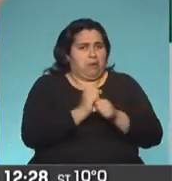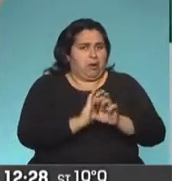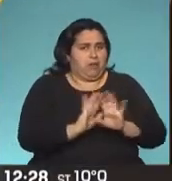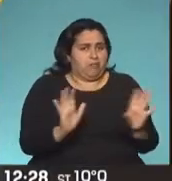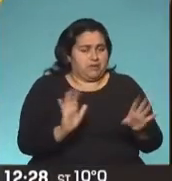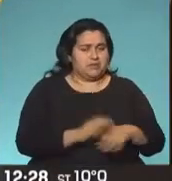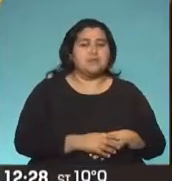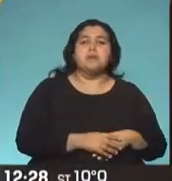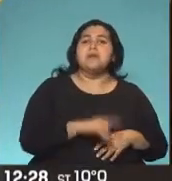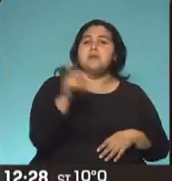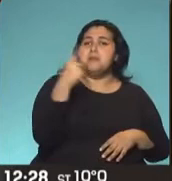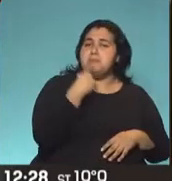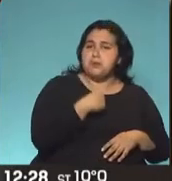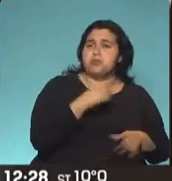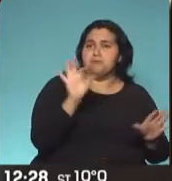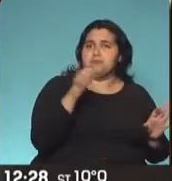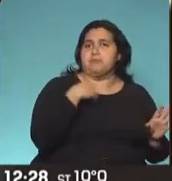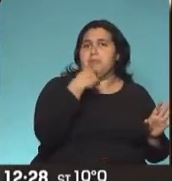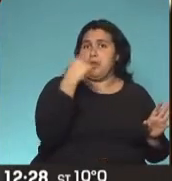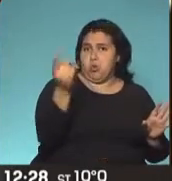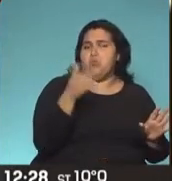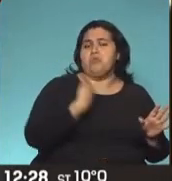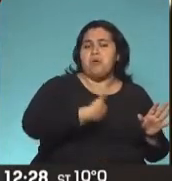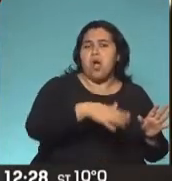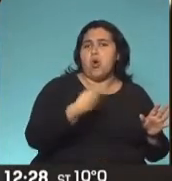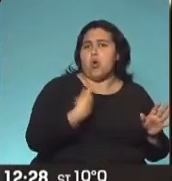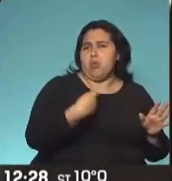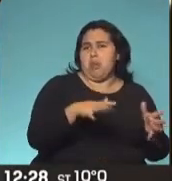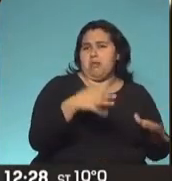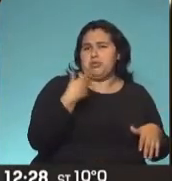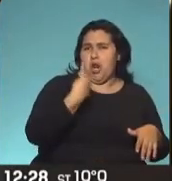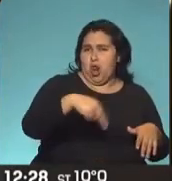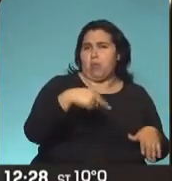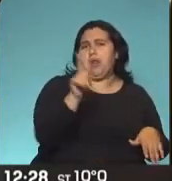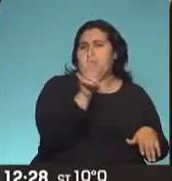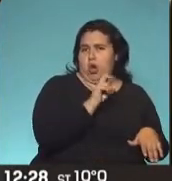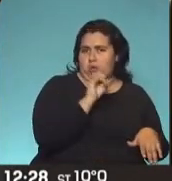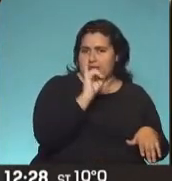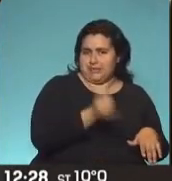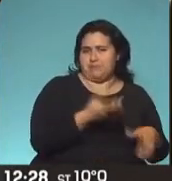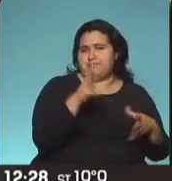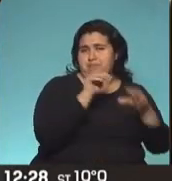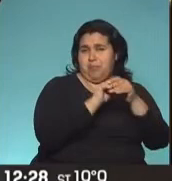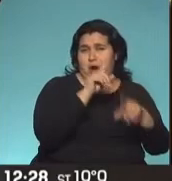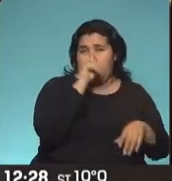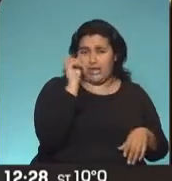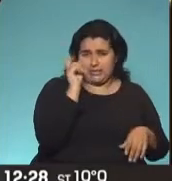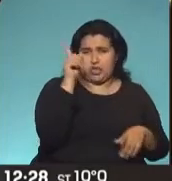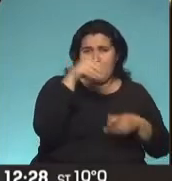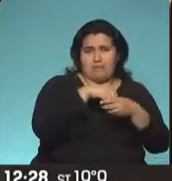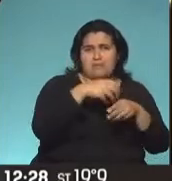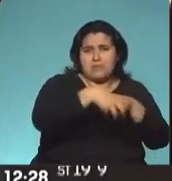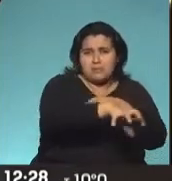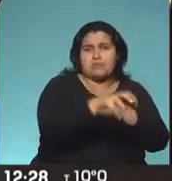respuesta a tu consulta josemaría vas a comenzar a cobrar la jubilación en el mes de noviembre a través del banco nación ahí de la sucursal